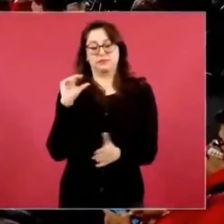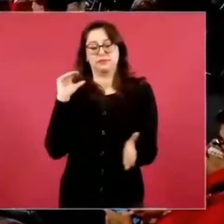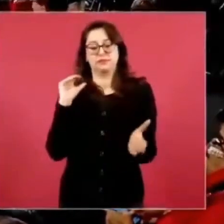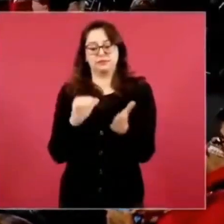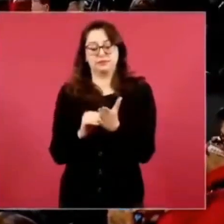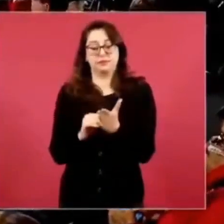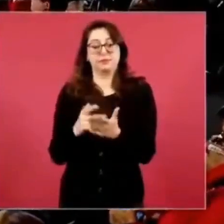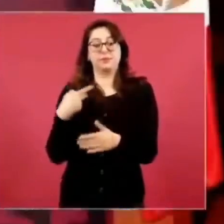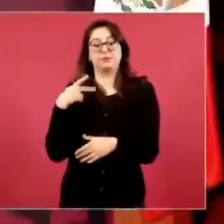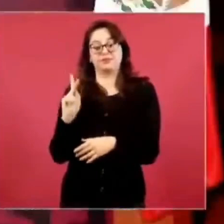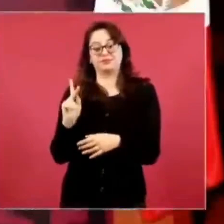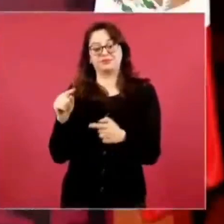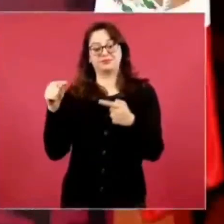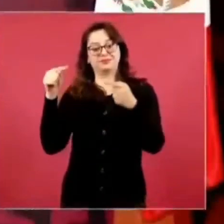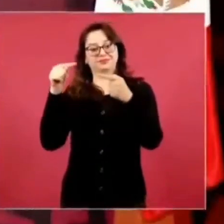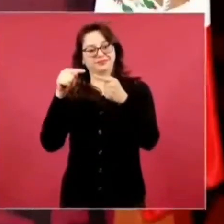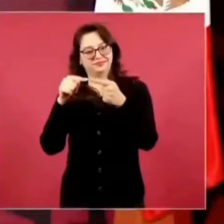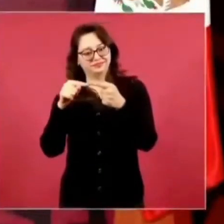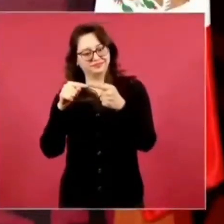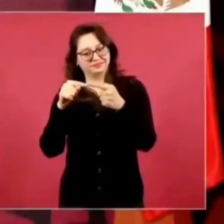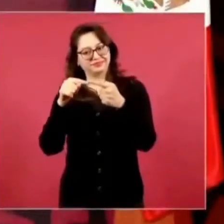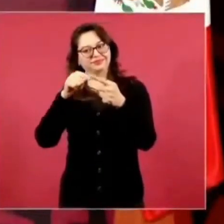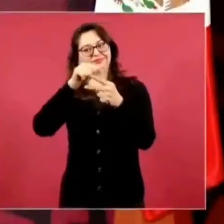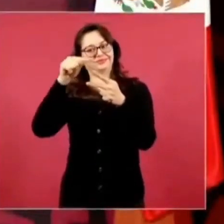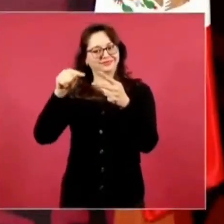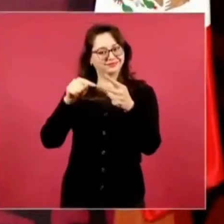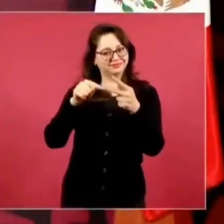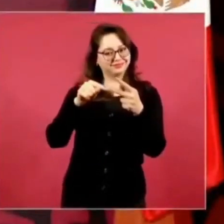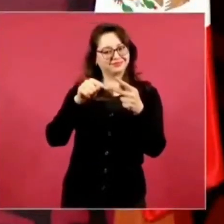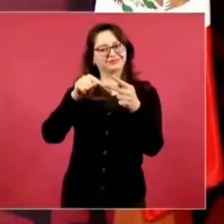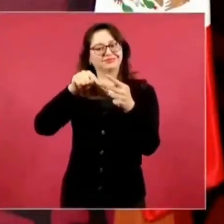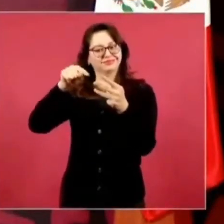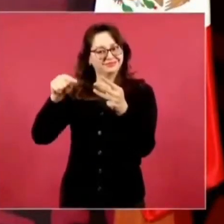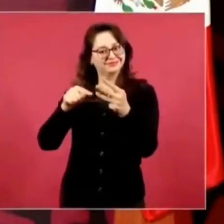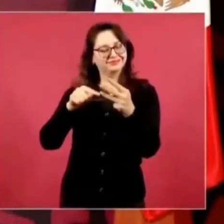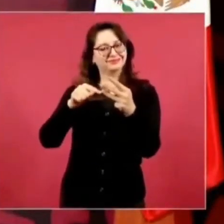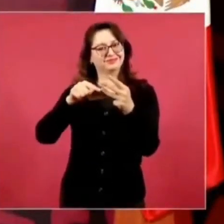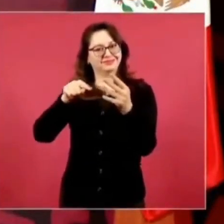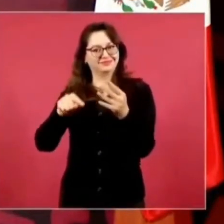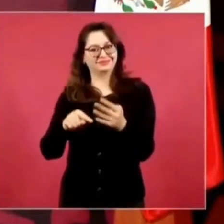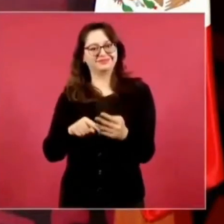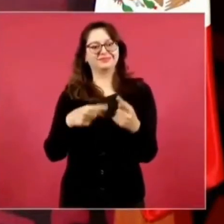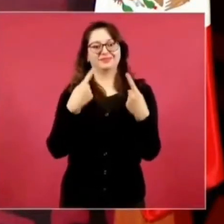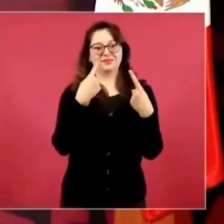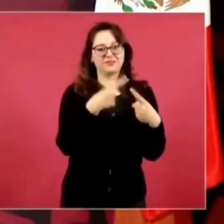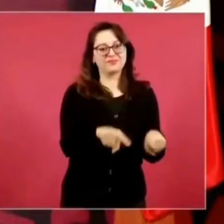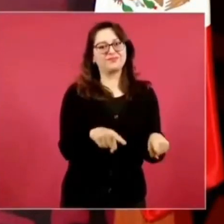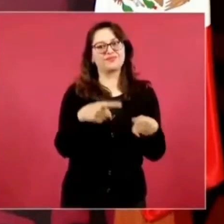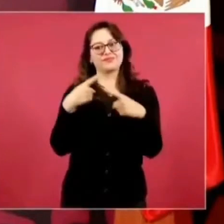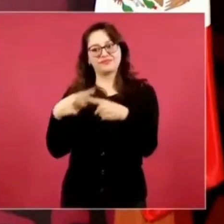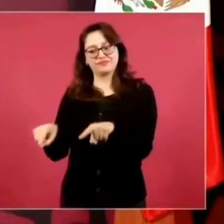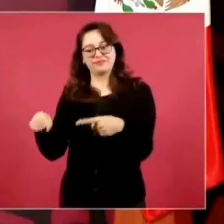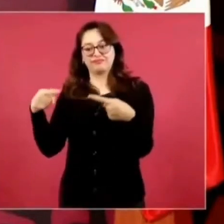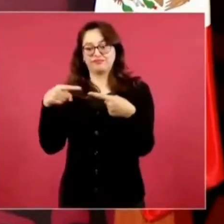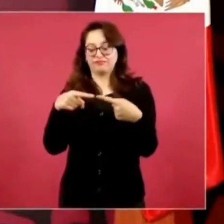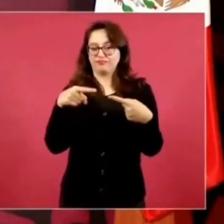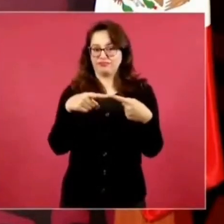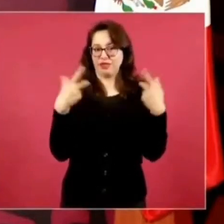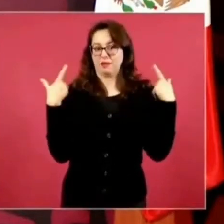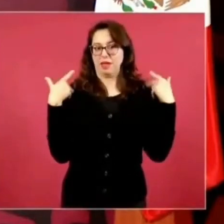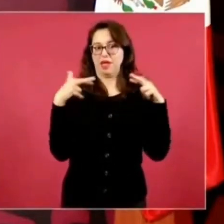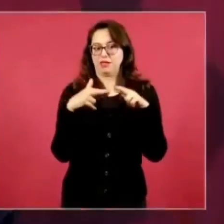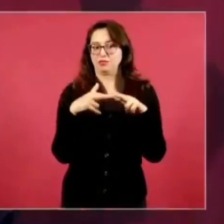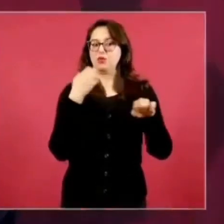falta lo de trabajadores administrativos estatales, los maestros de asignatura,